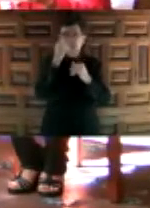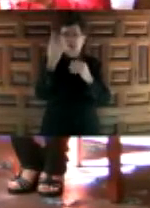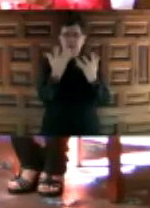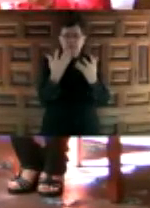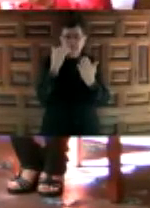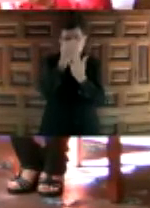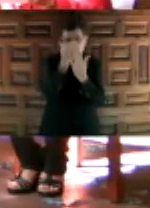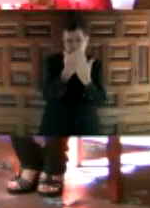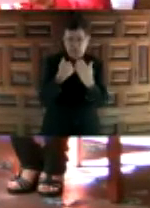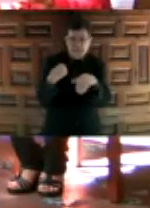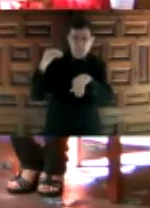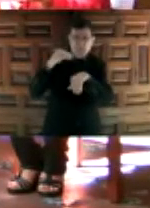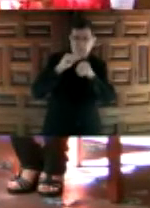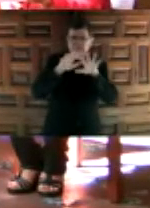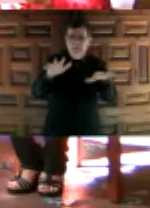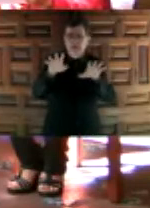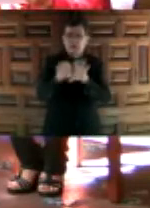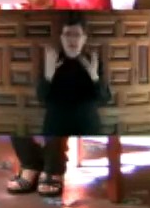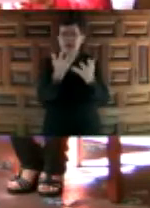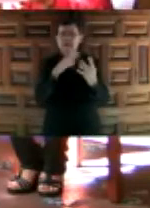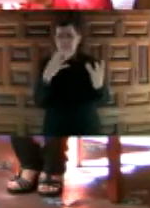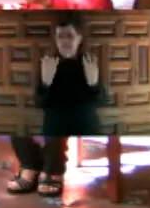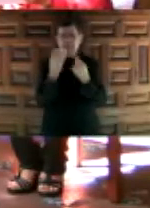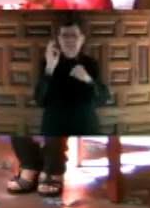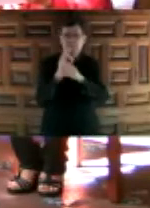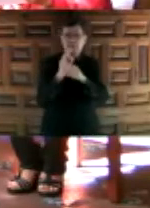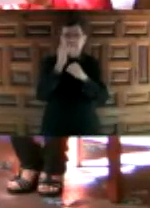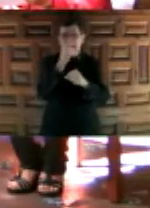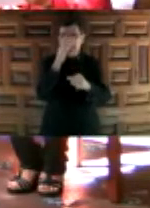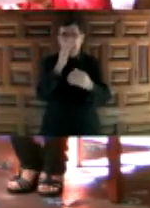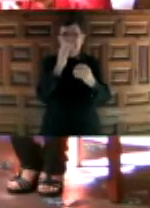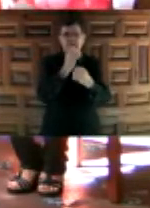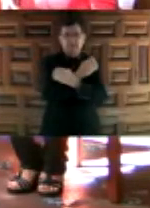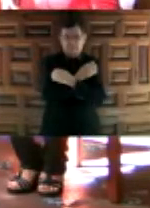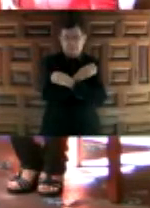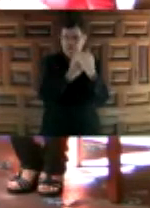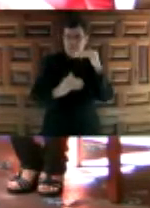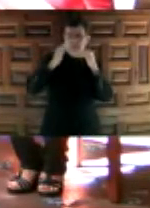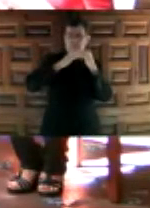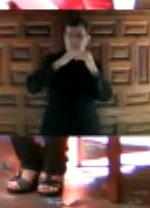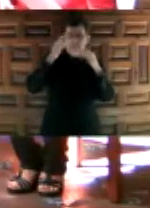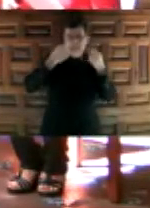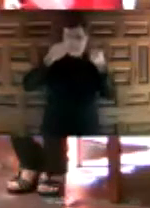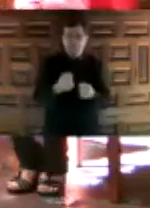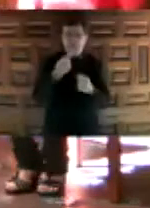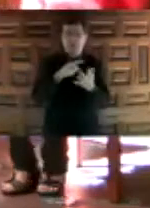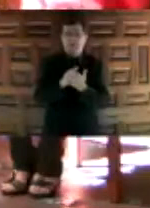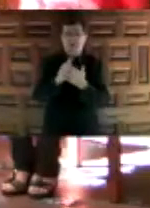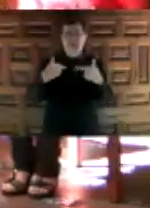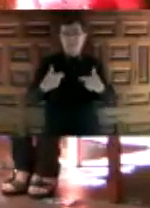su formulación e implementación y cómo pueden contribuir a garantizar la educación superior como derecho humano? Muchas